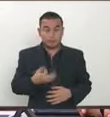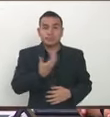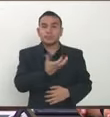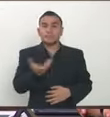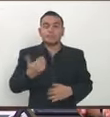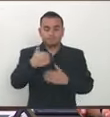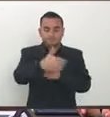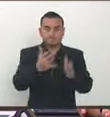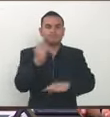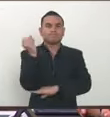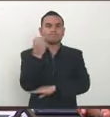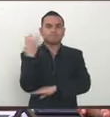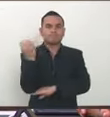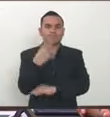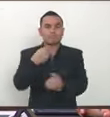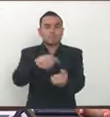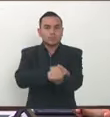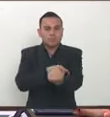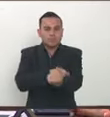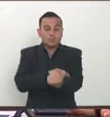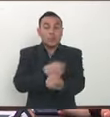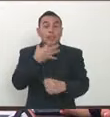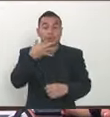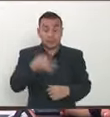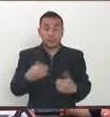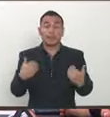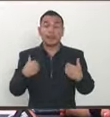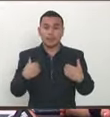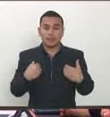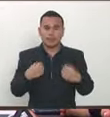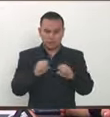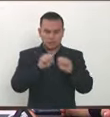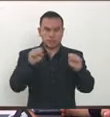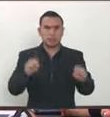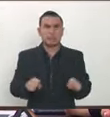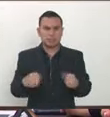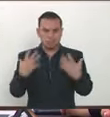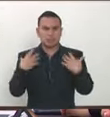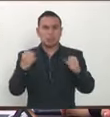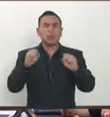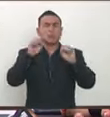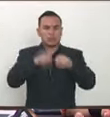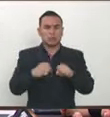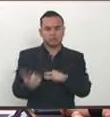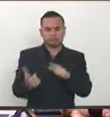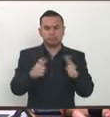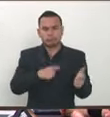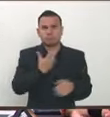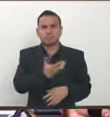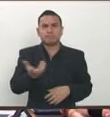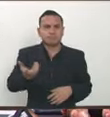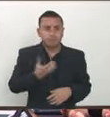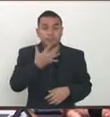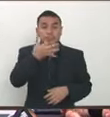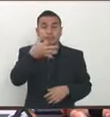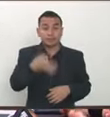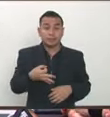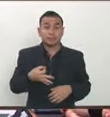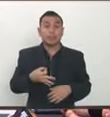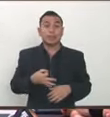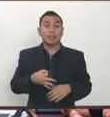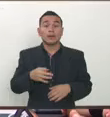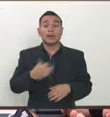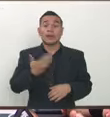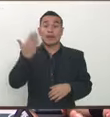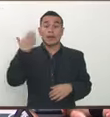cuidados intensivos. Es decir, todavía tenemos espacio en nuestro sistema pequeño y precario, pero que lo hemos preparado, y esa es otra de las cosas que hicimos